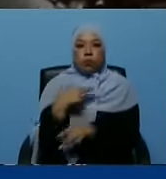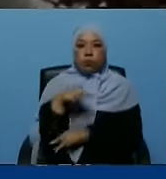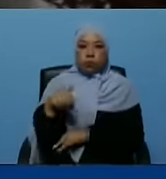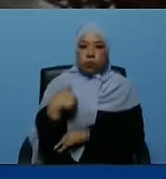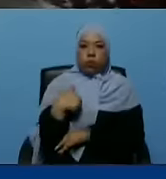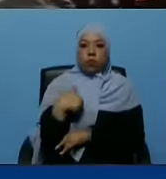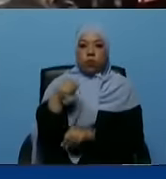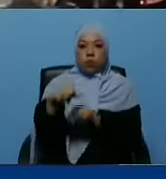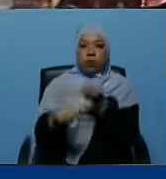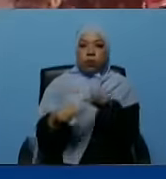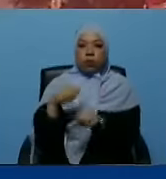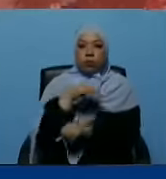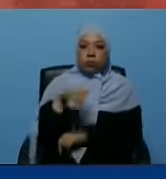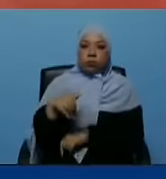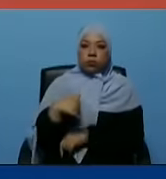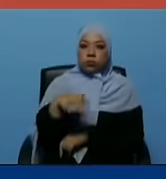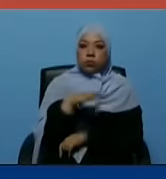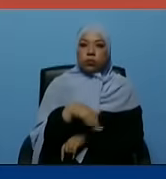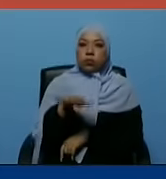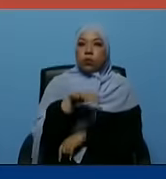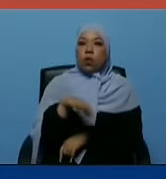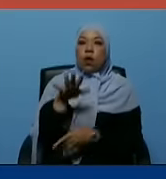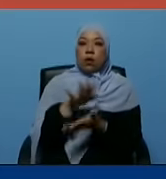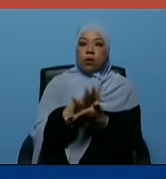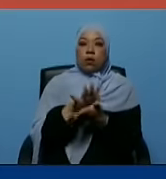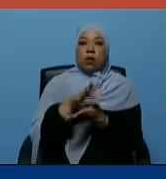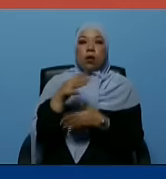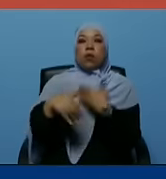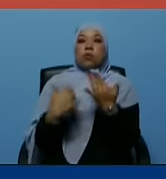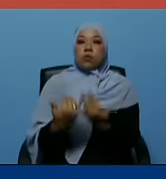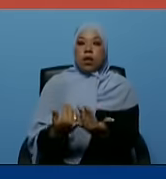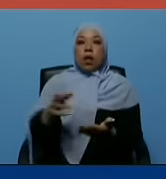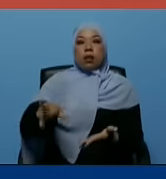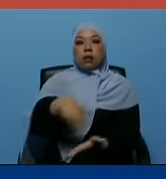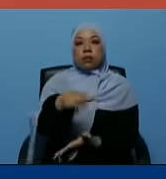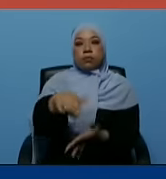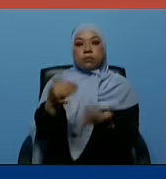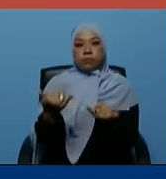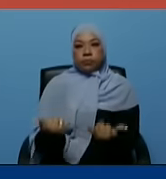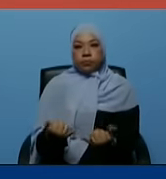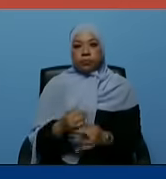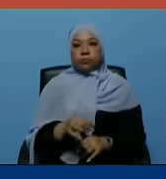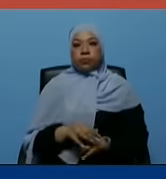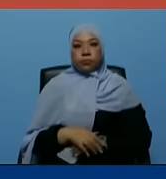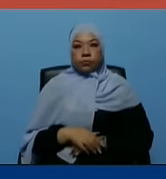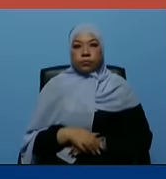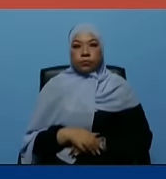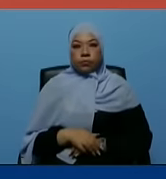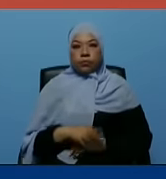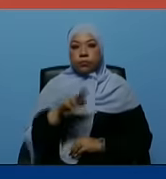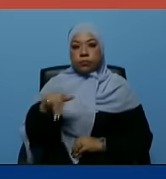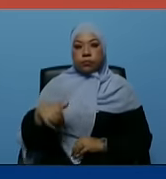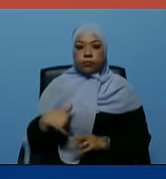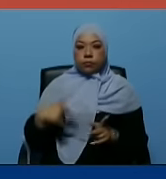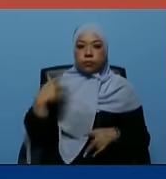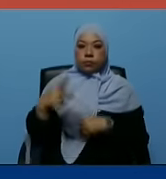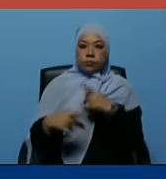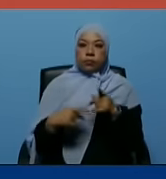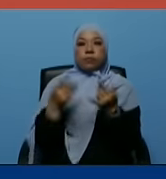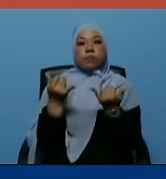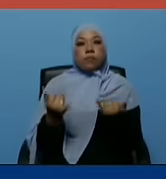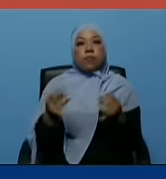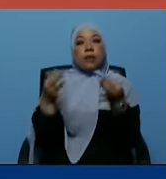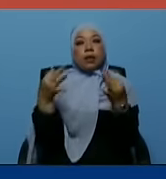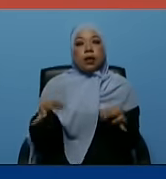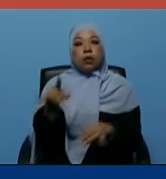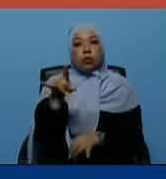los circuitos económicos estatales, regionales y nacional. No solo eso, sino